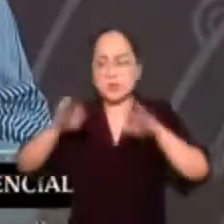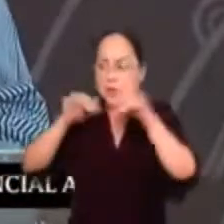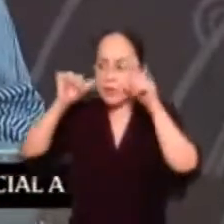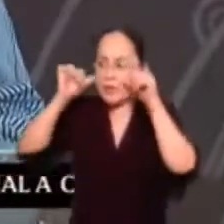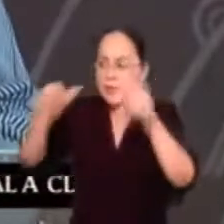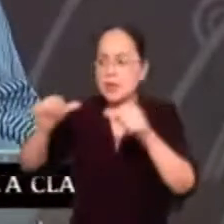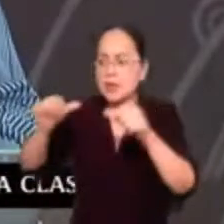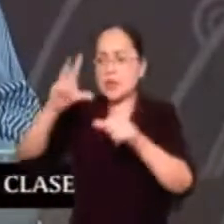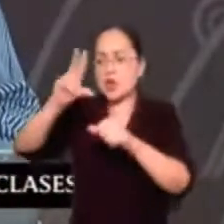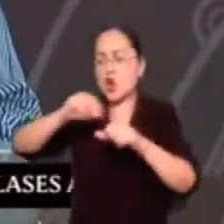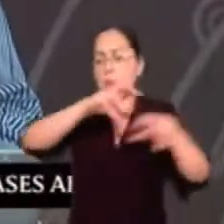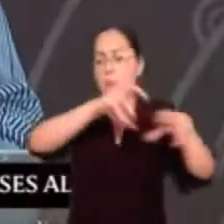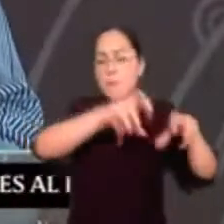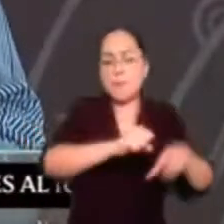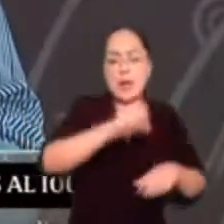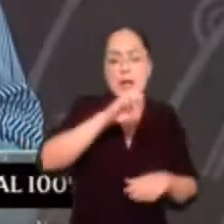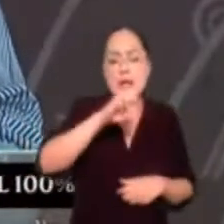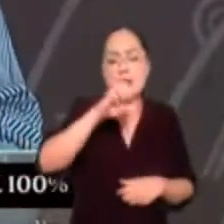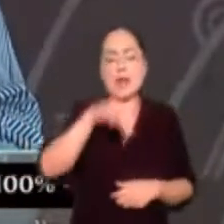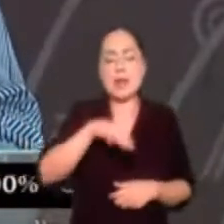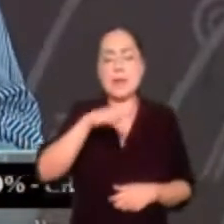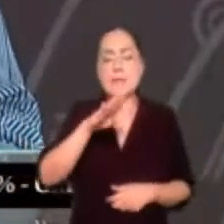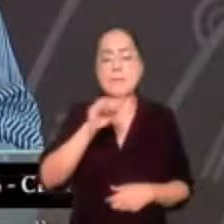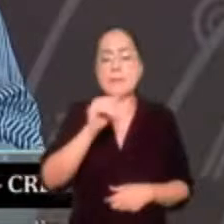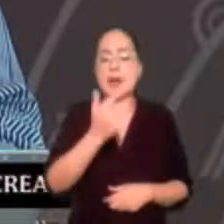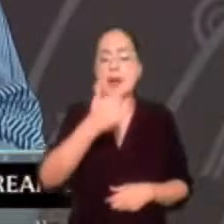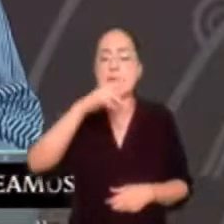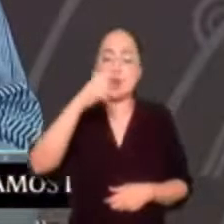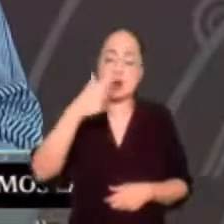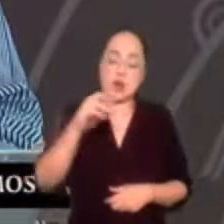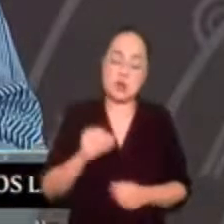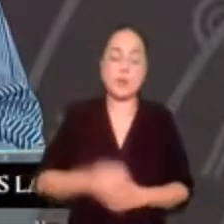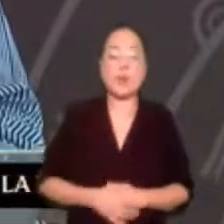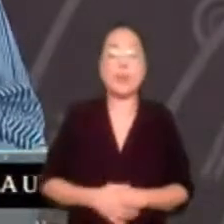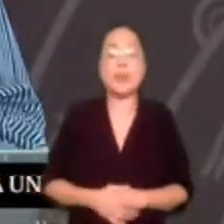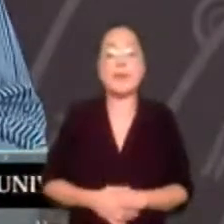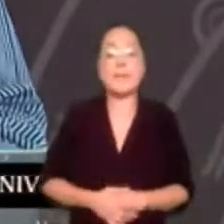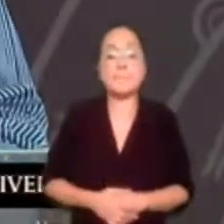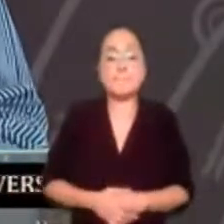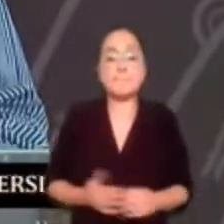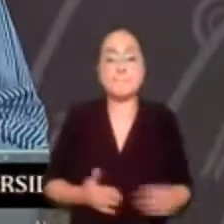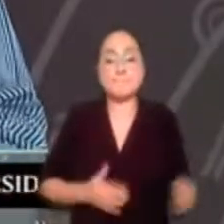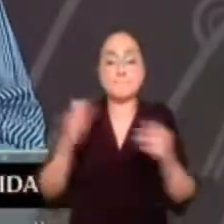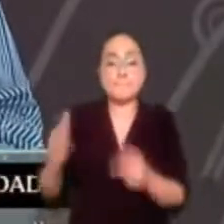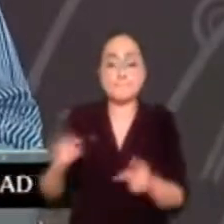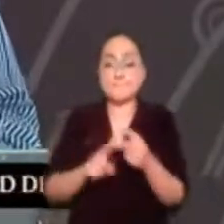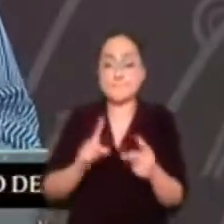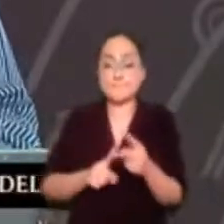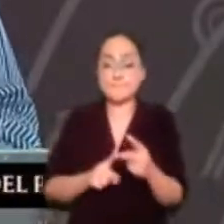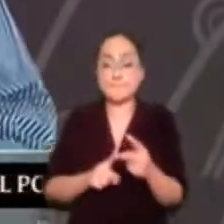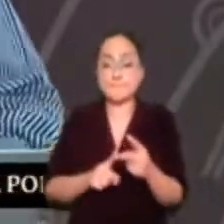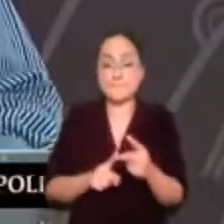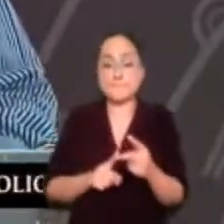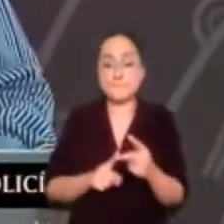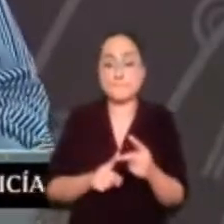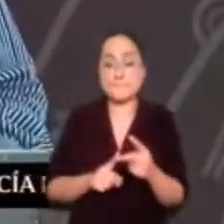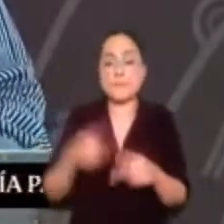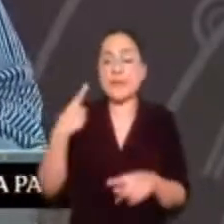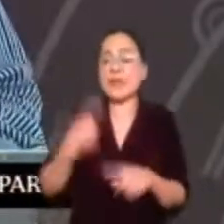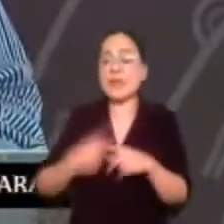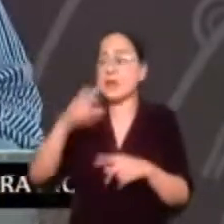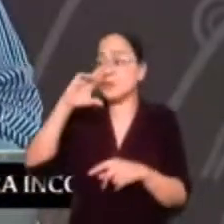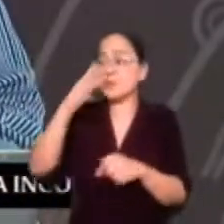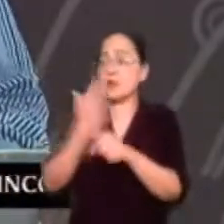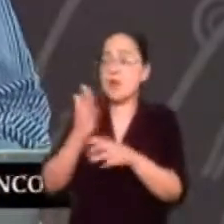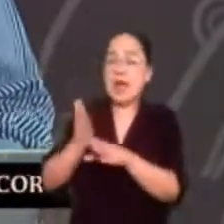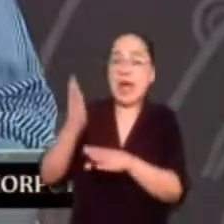Lo que no podemos descartar es que es una irresponsabilidad de quien dirigía la universidad en esa época de